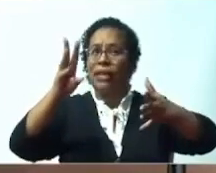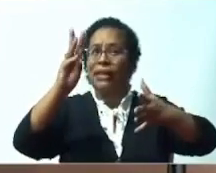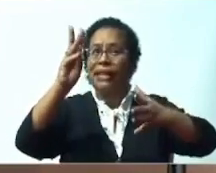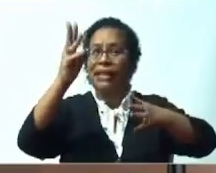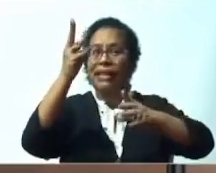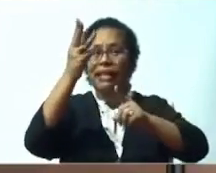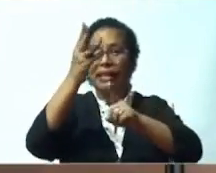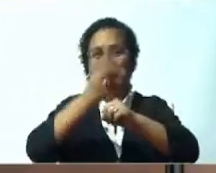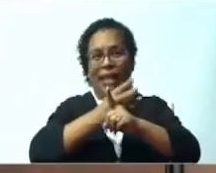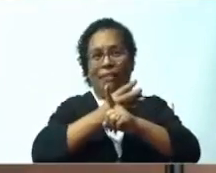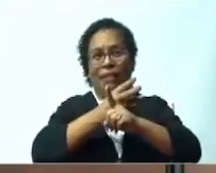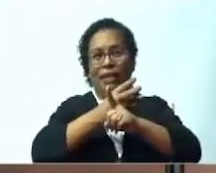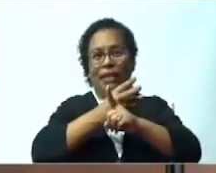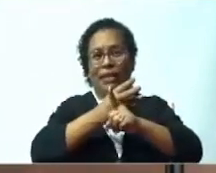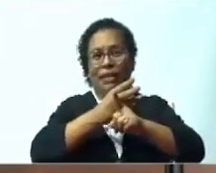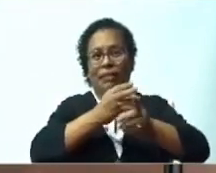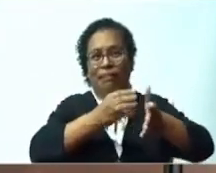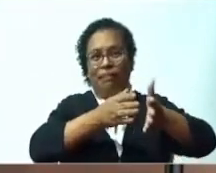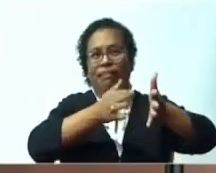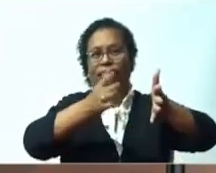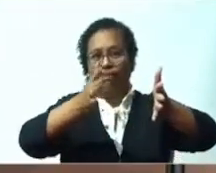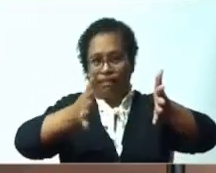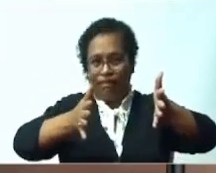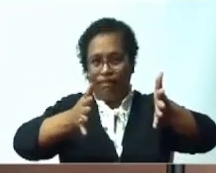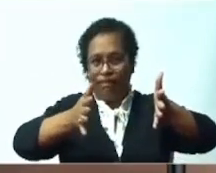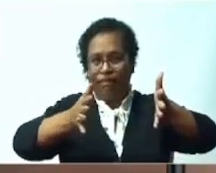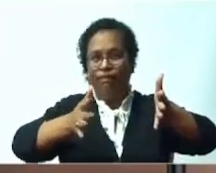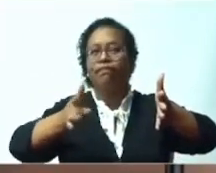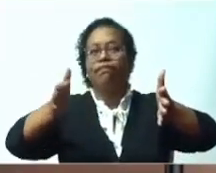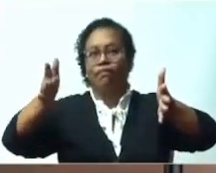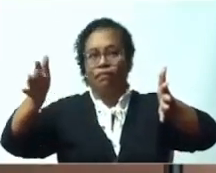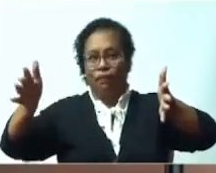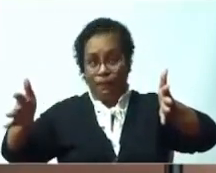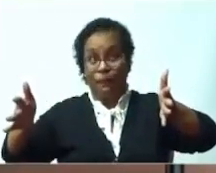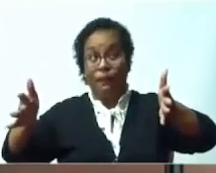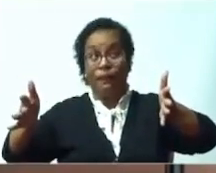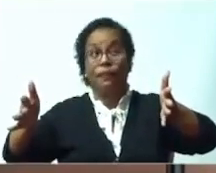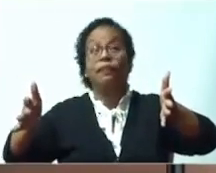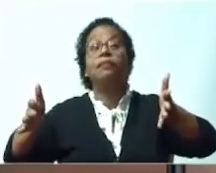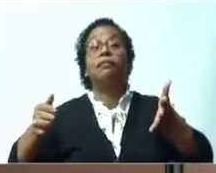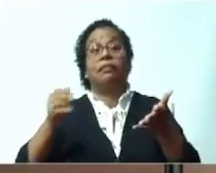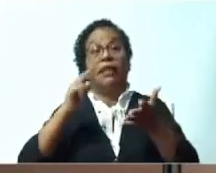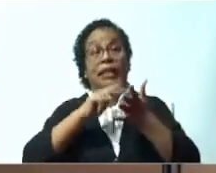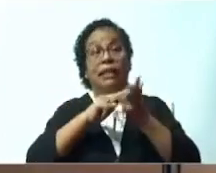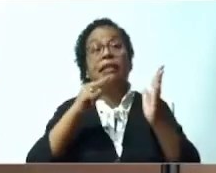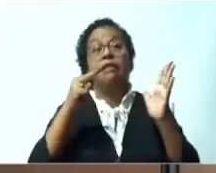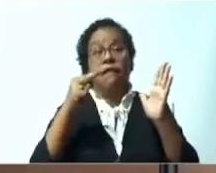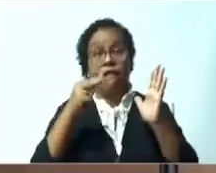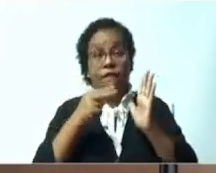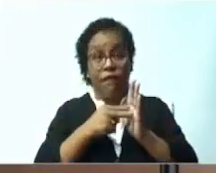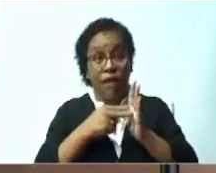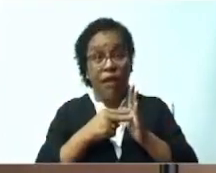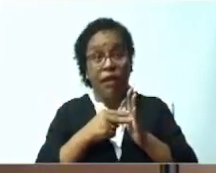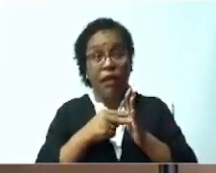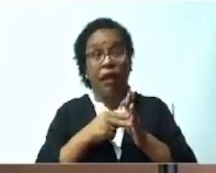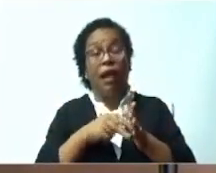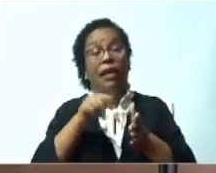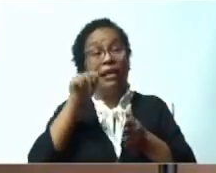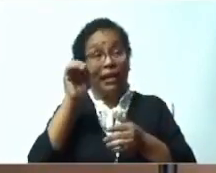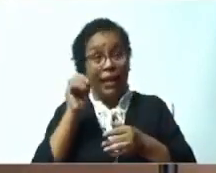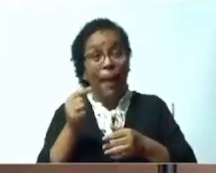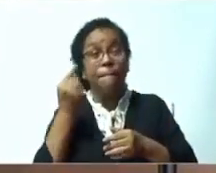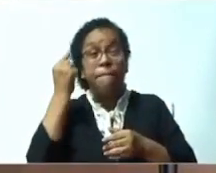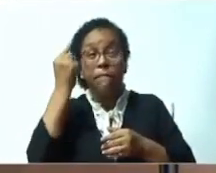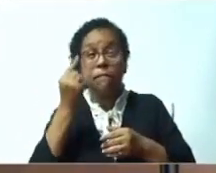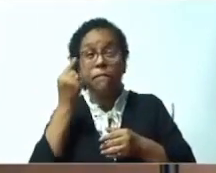6 meses. Por consiguiente, yo creo que partiendo de los beneficios de